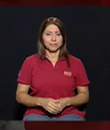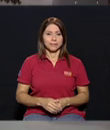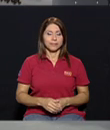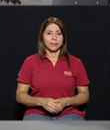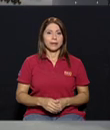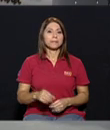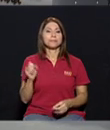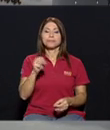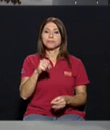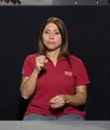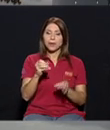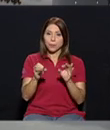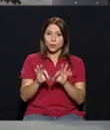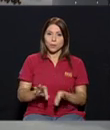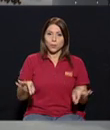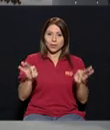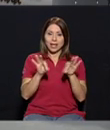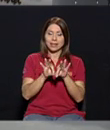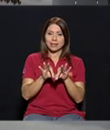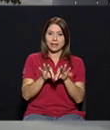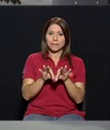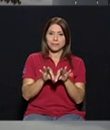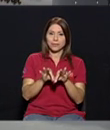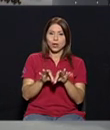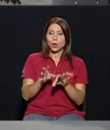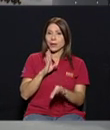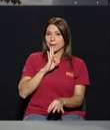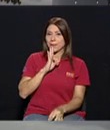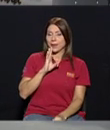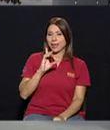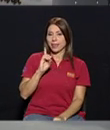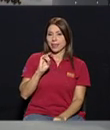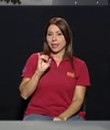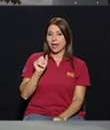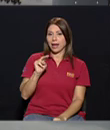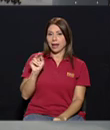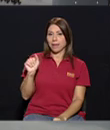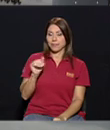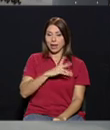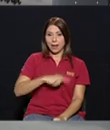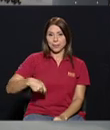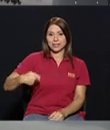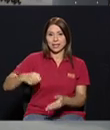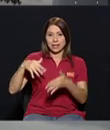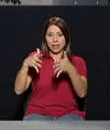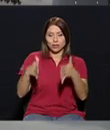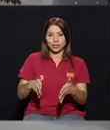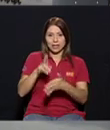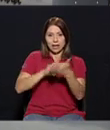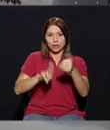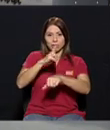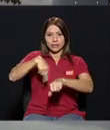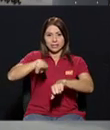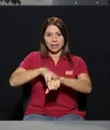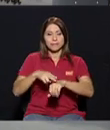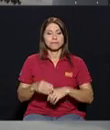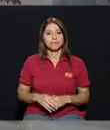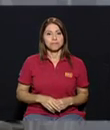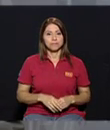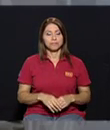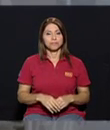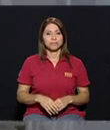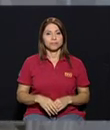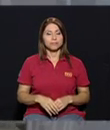Sí, muy importante lo que planteaba Diana, presidenta de los estudiantes de la Universidad